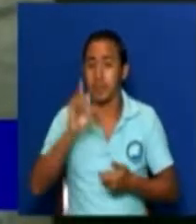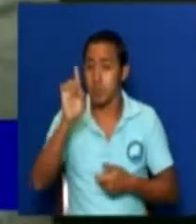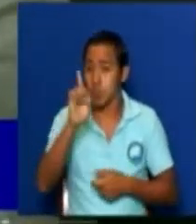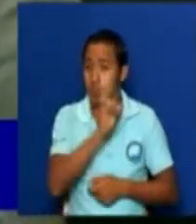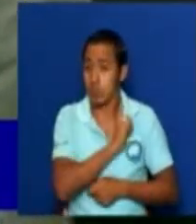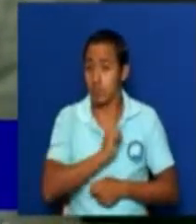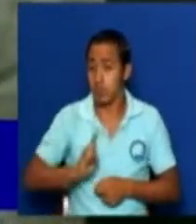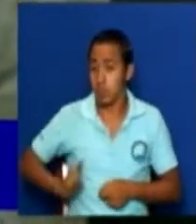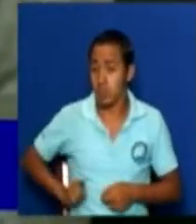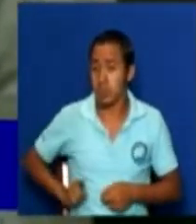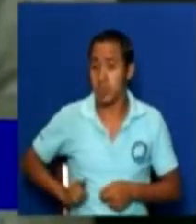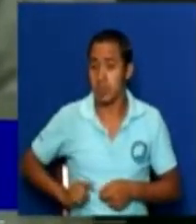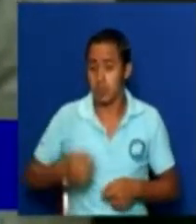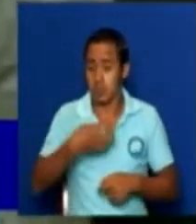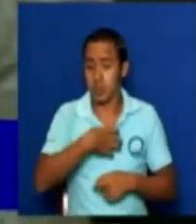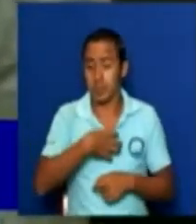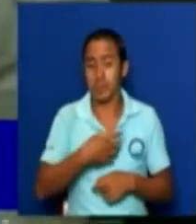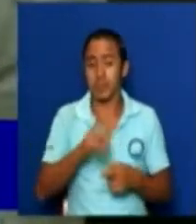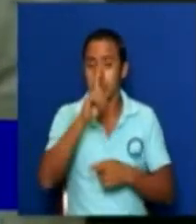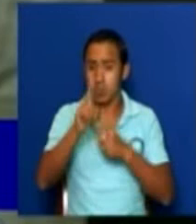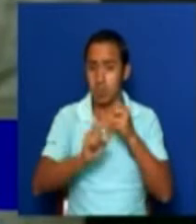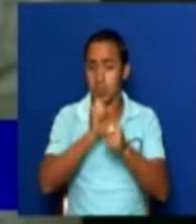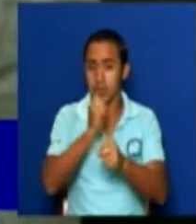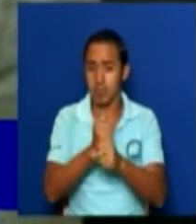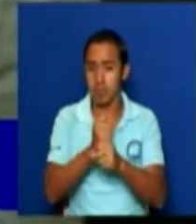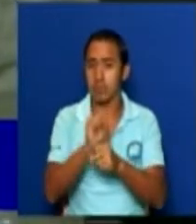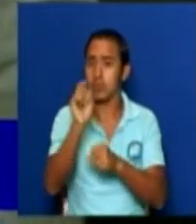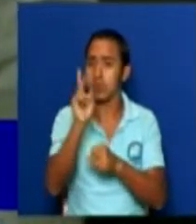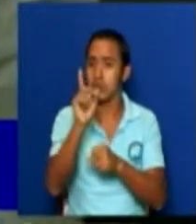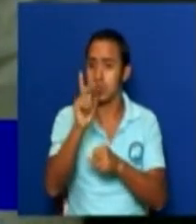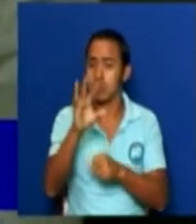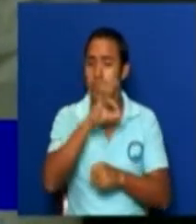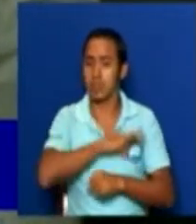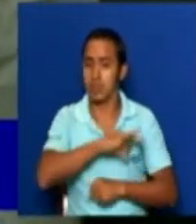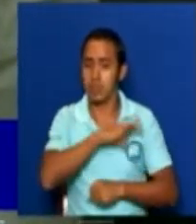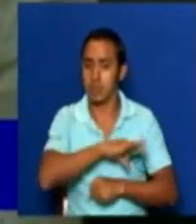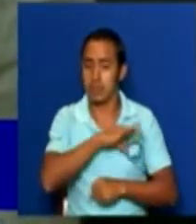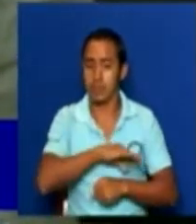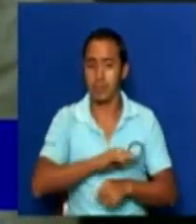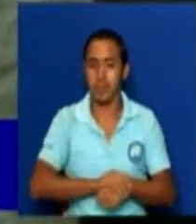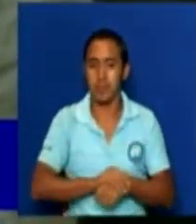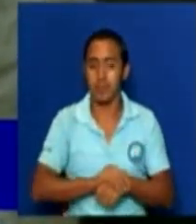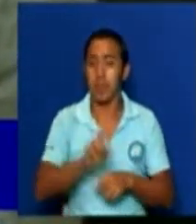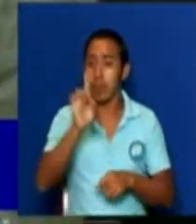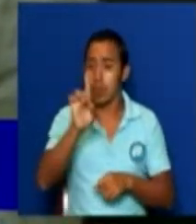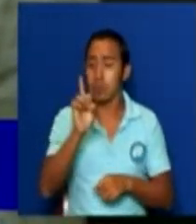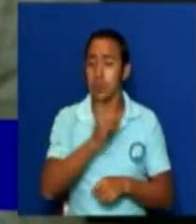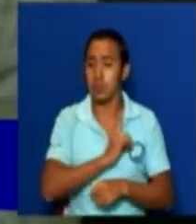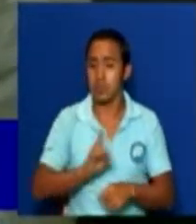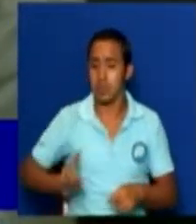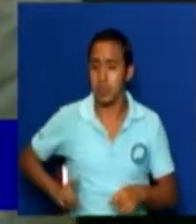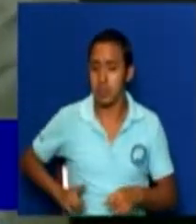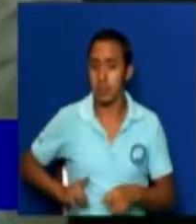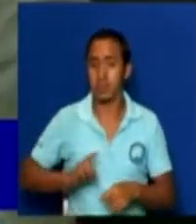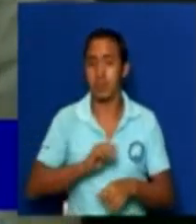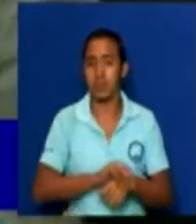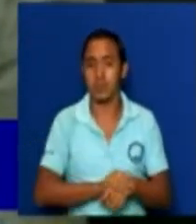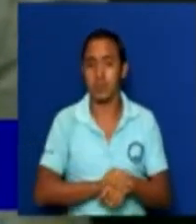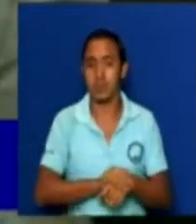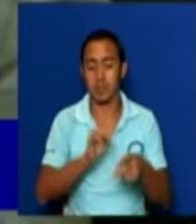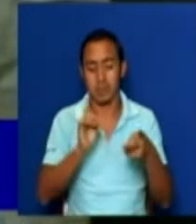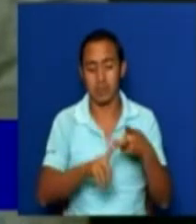diputado propietario recibe al año 12 salarios. Un diputado suplente recibe 4